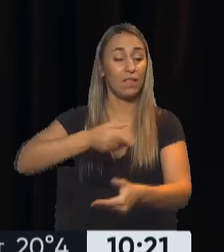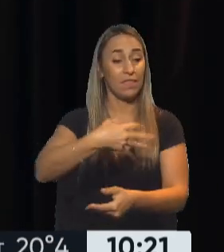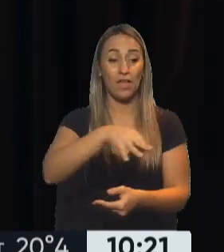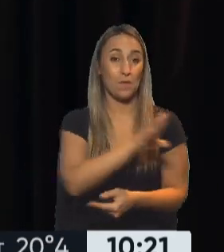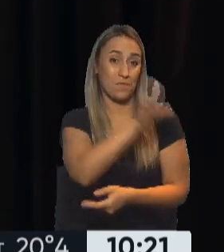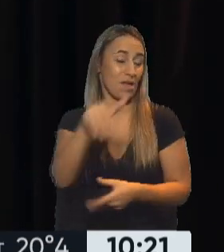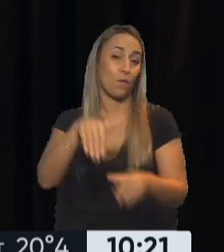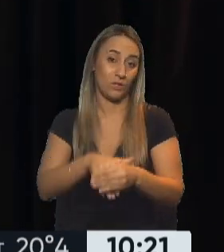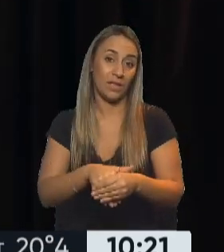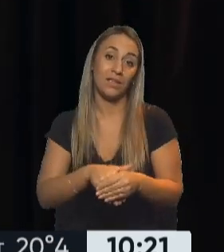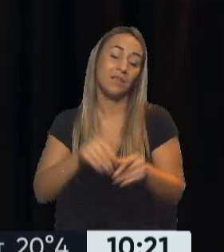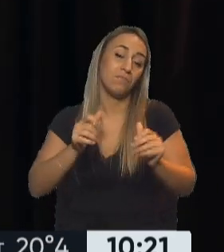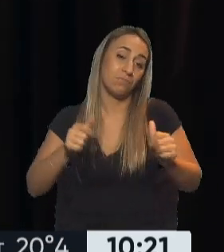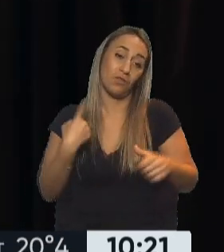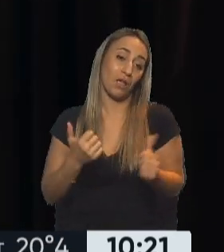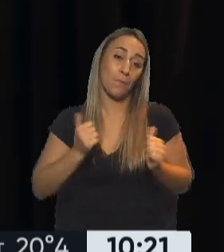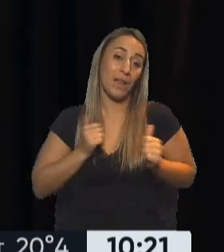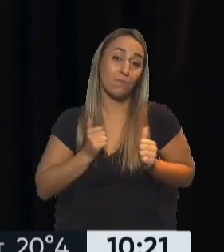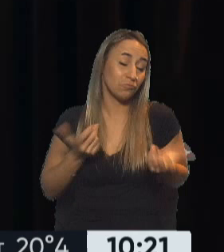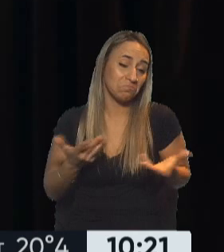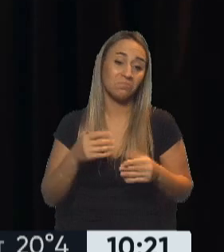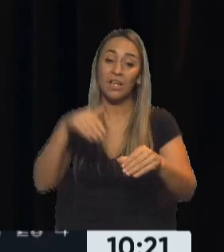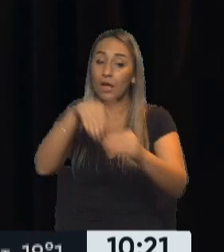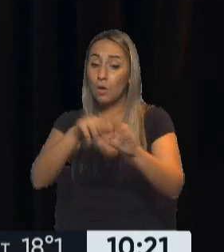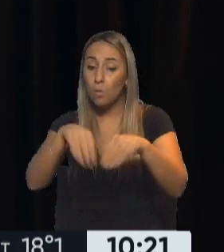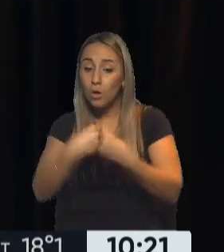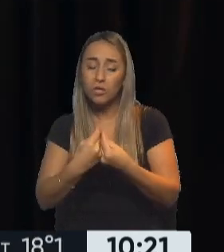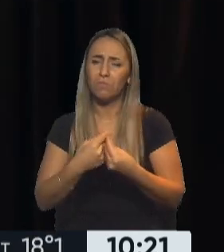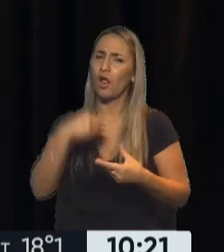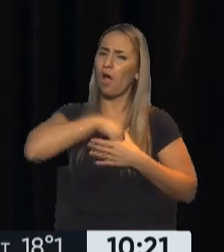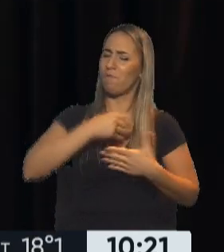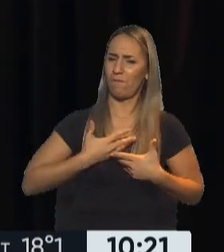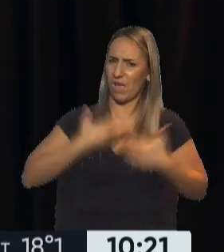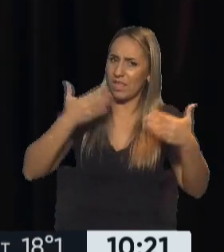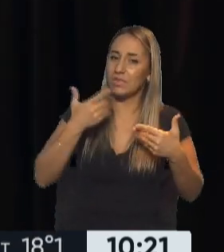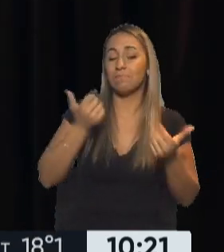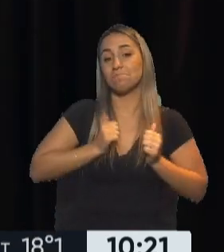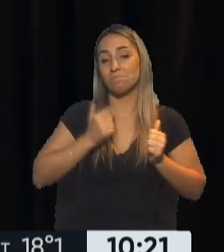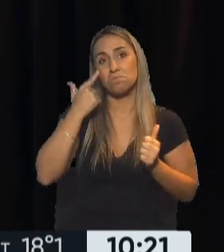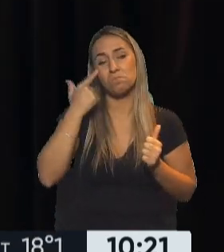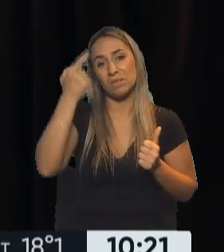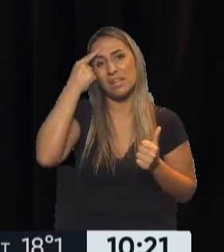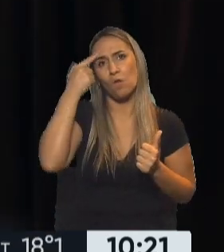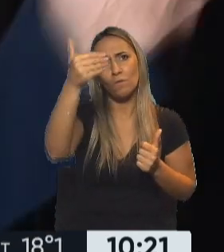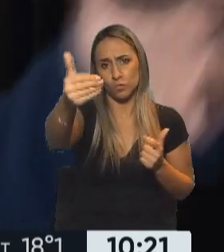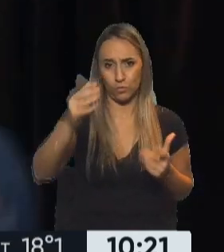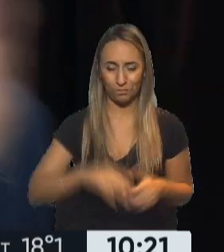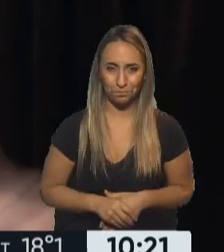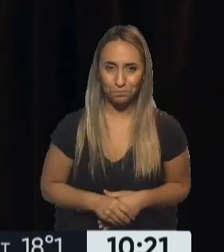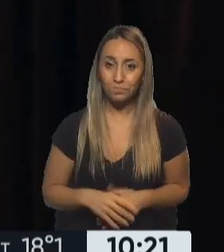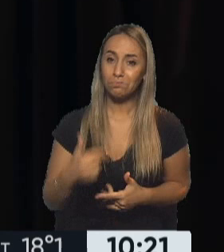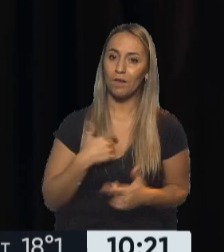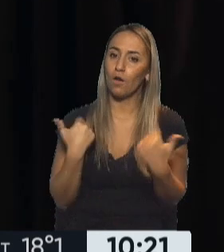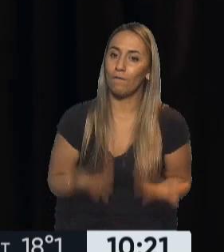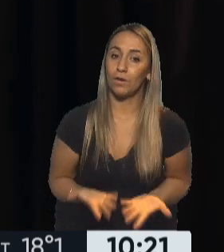el resultado de las urnas de nuevo con alegría y mirando para adelante. Así que, bueno, muy, muy conformes porque se esperaba, como